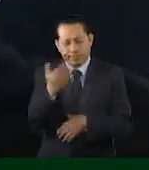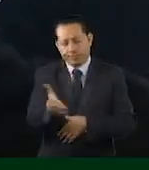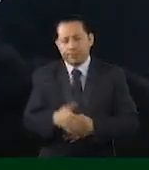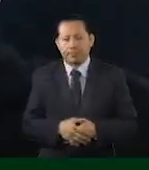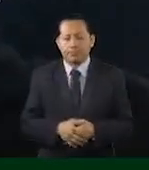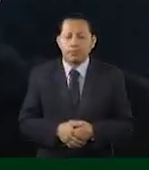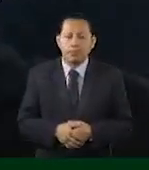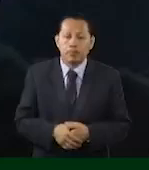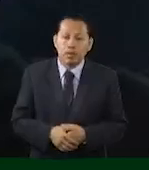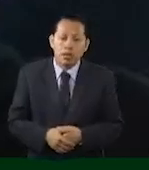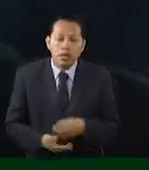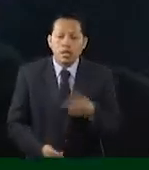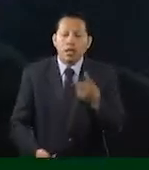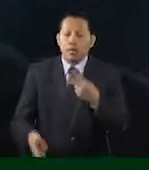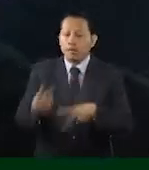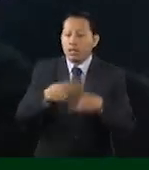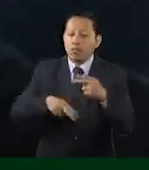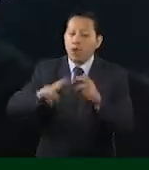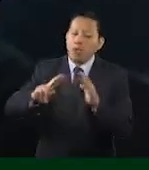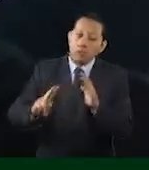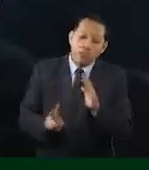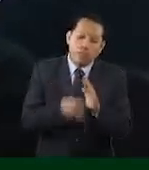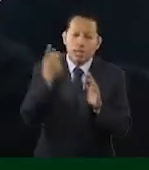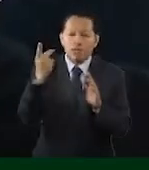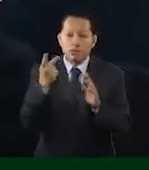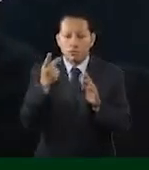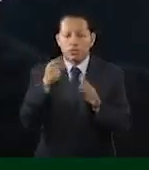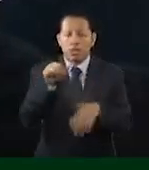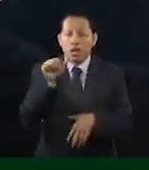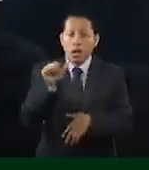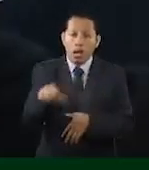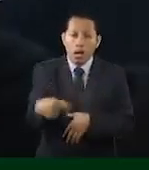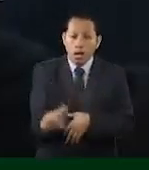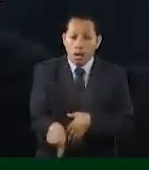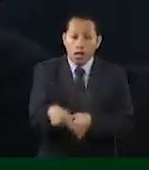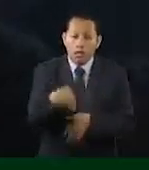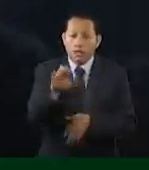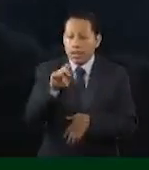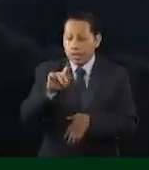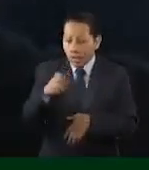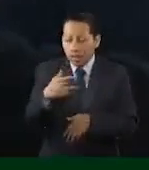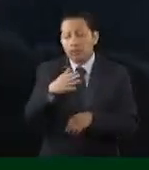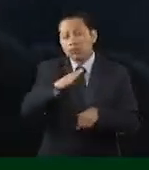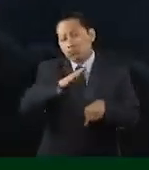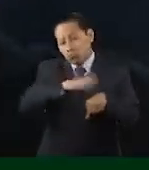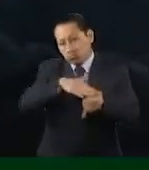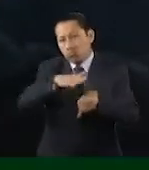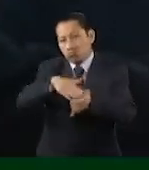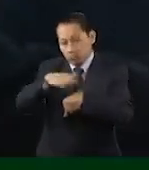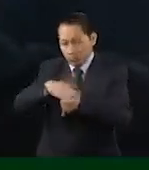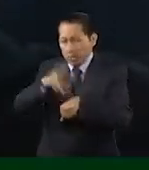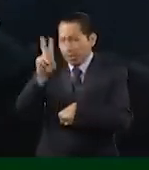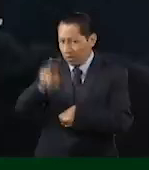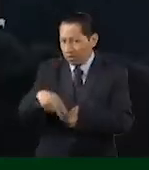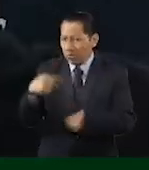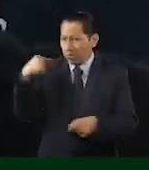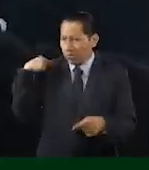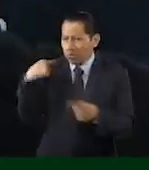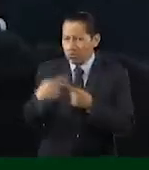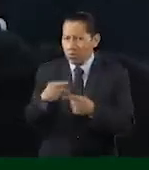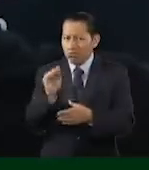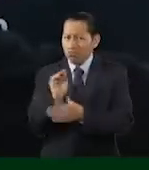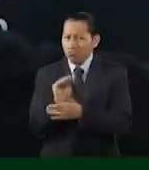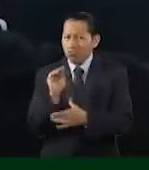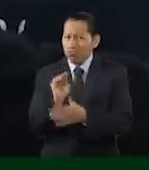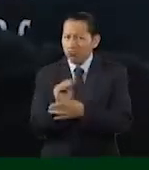Venimos otra vez a hacer un exhorto a esta comisión que ha sido totalmente omisa, una comisión